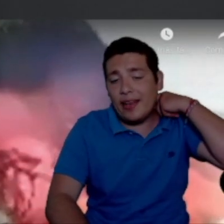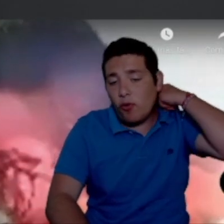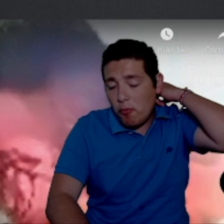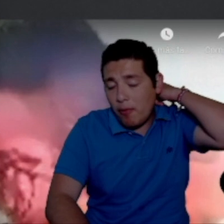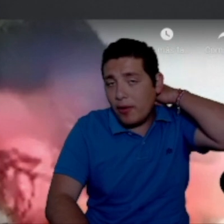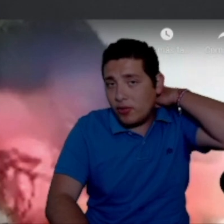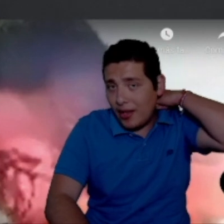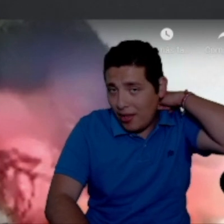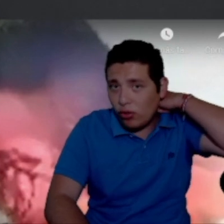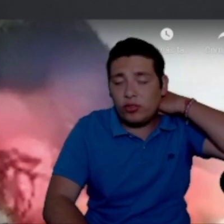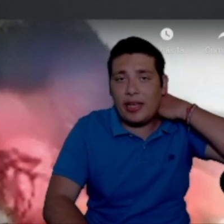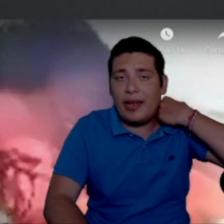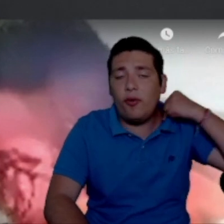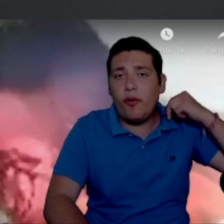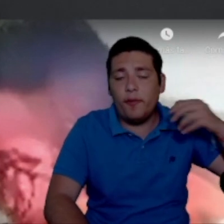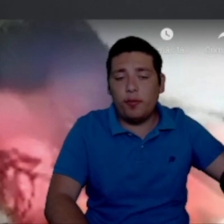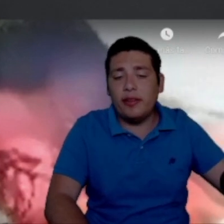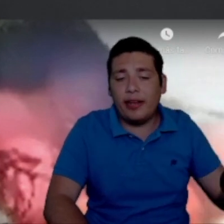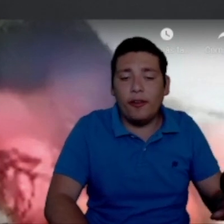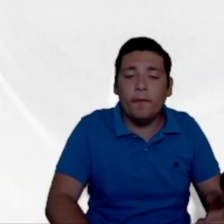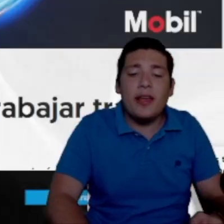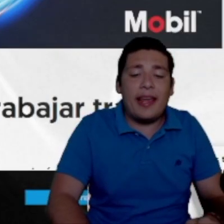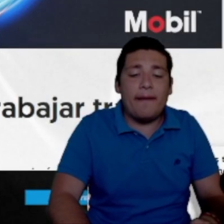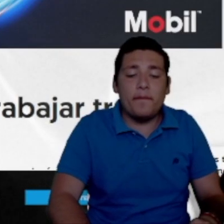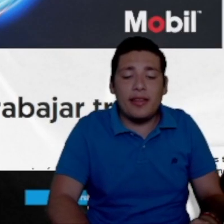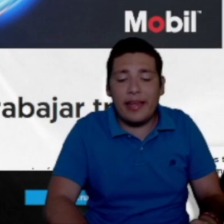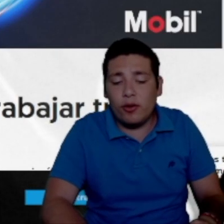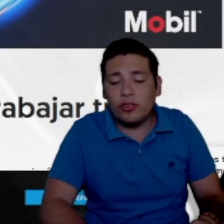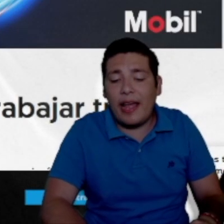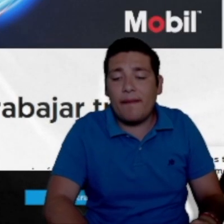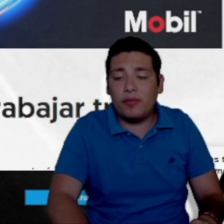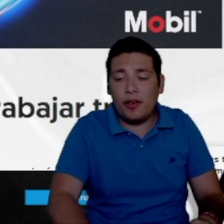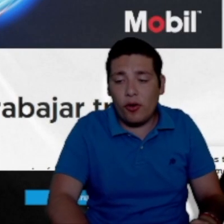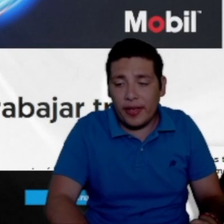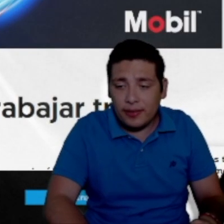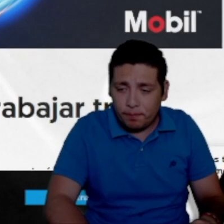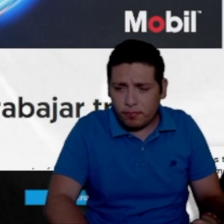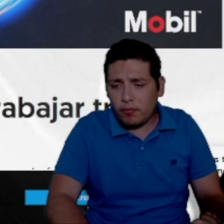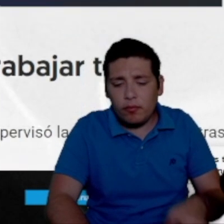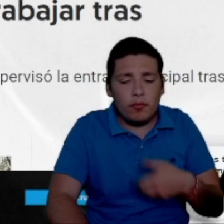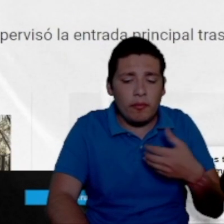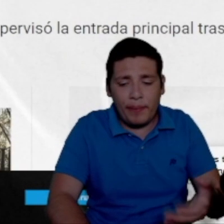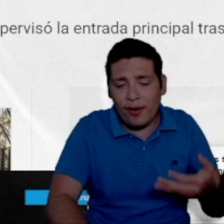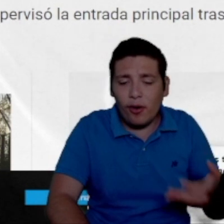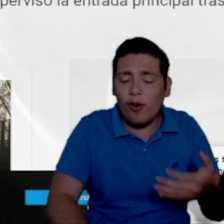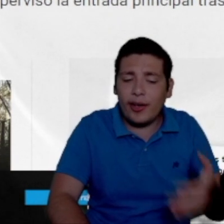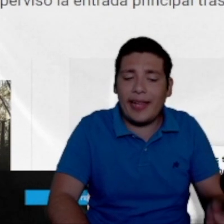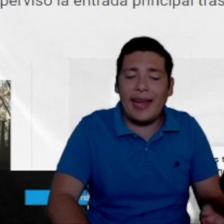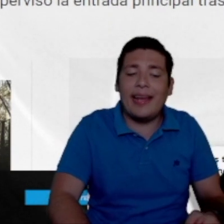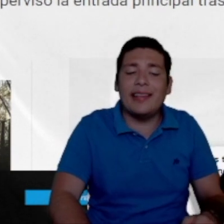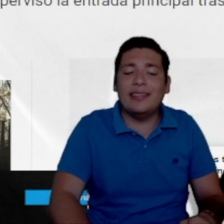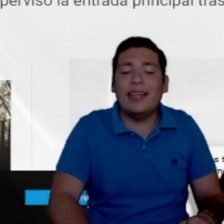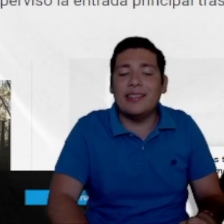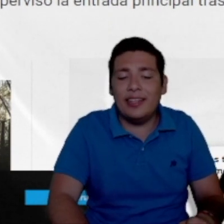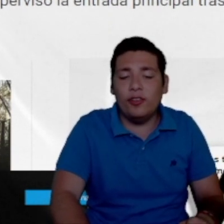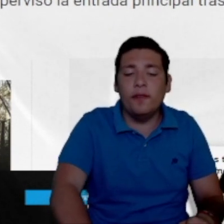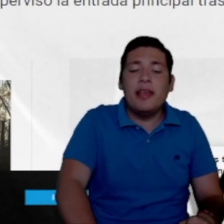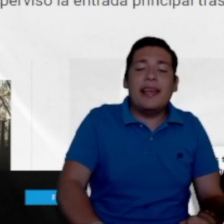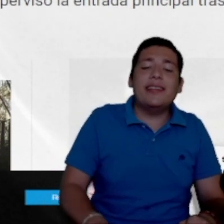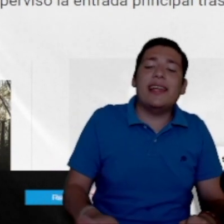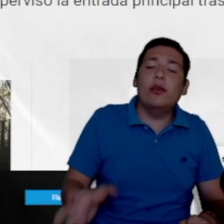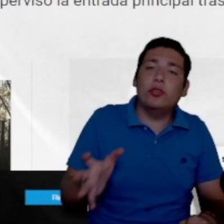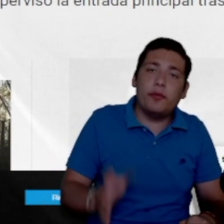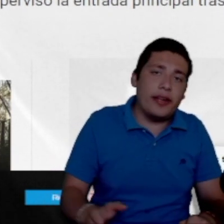día de ayer. Hubo varios heridos, ya lo hemos platicado en videos anteriores. Pero lo que ya nadie está